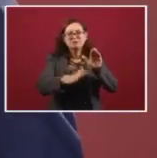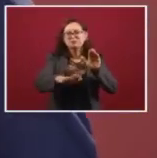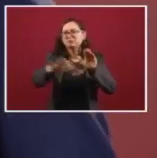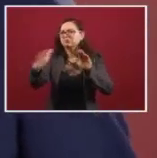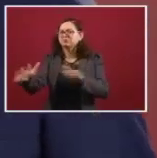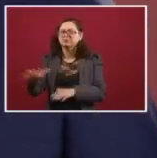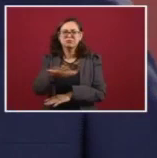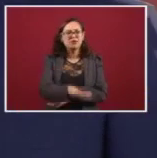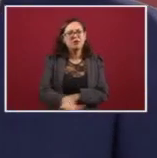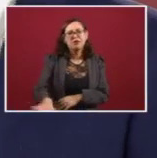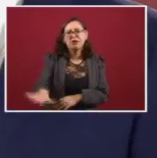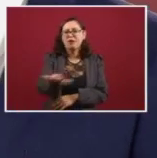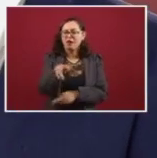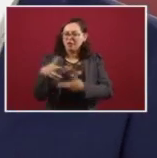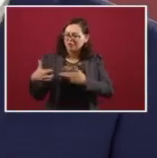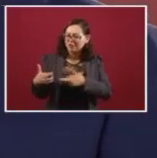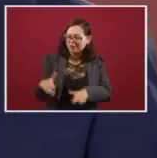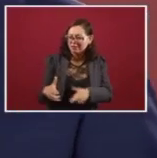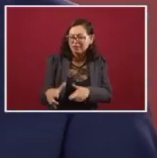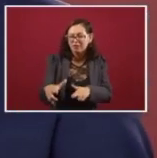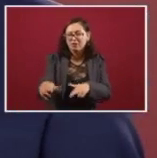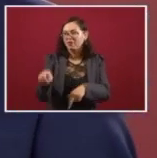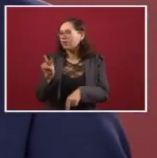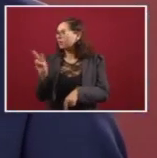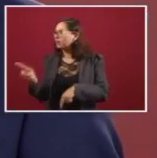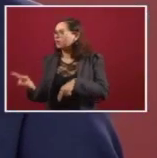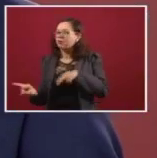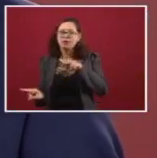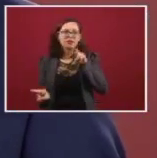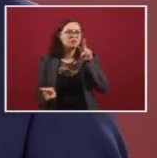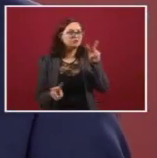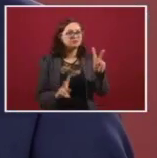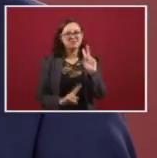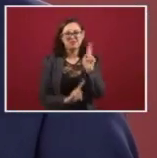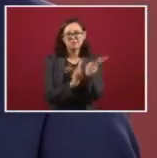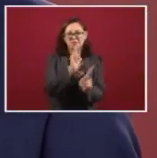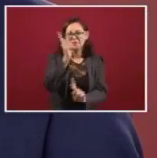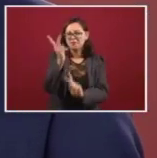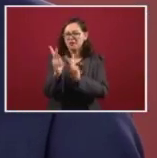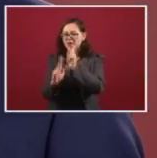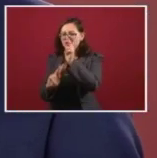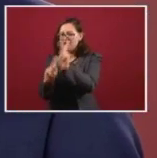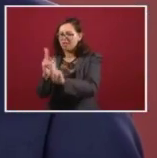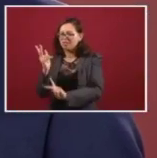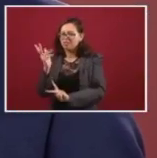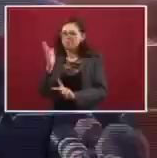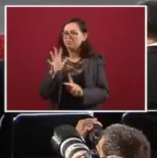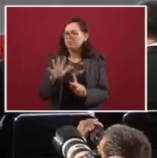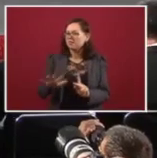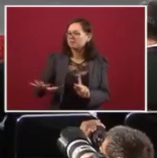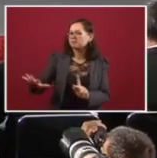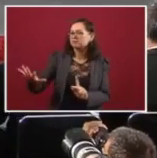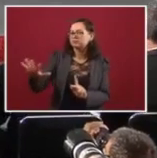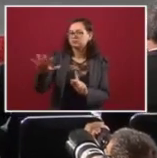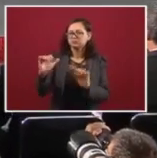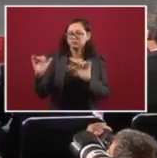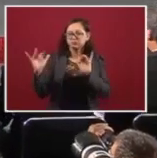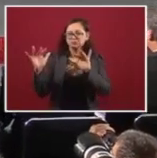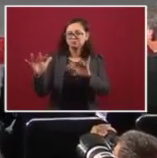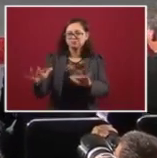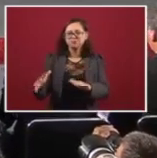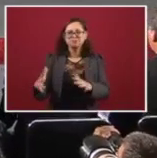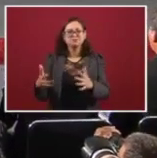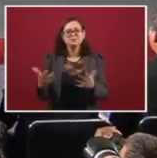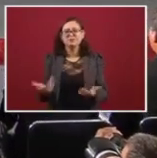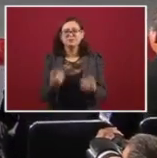valles, los arroyos, los ríos, la vegetación, los verdes que se amotinan,